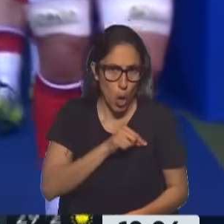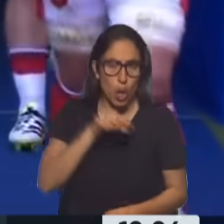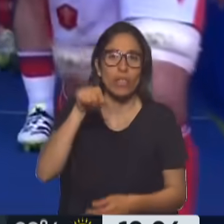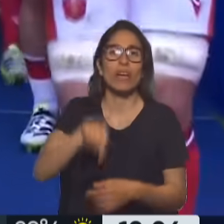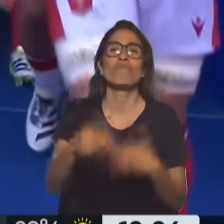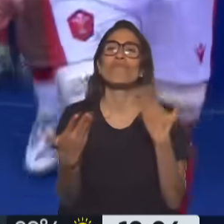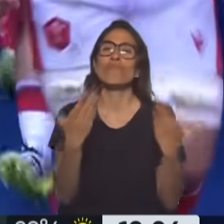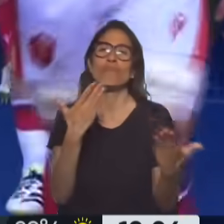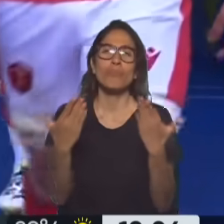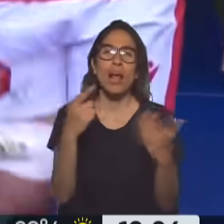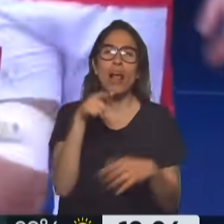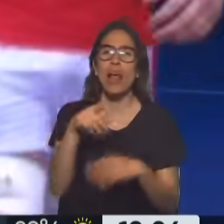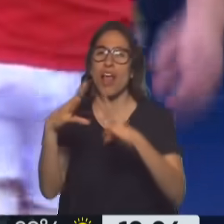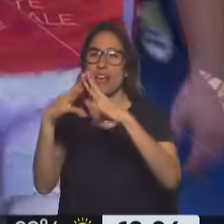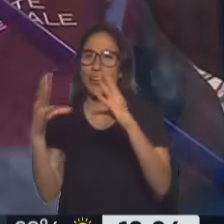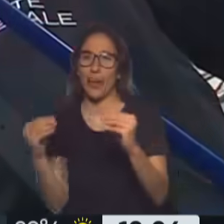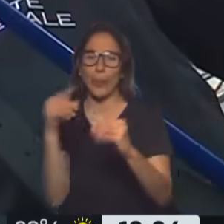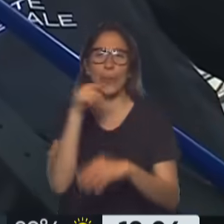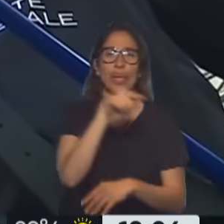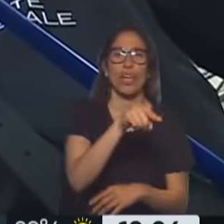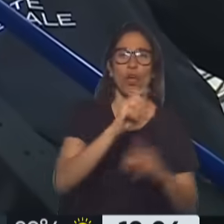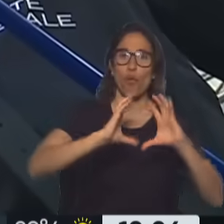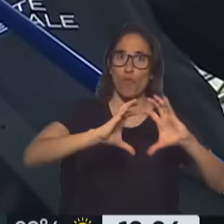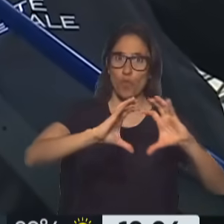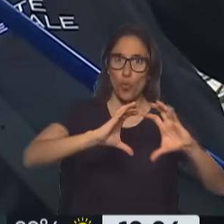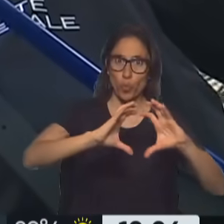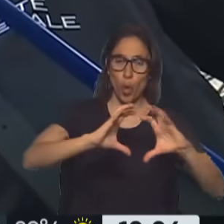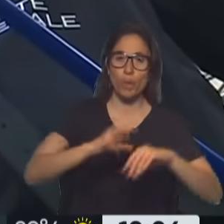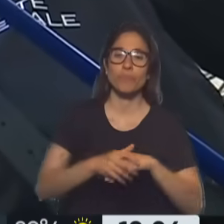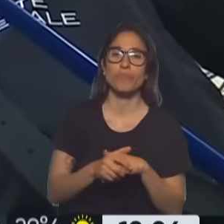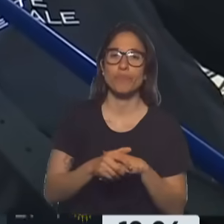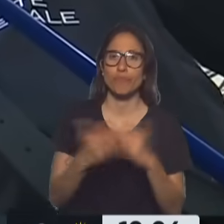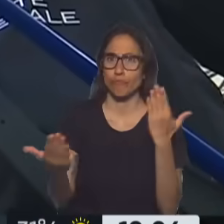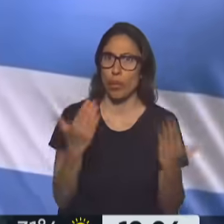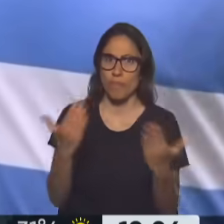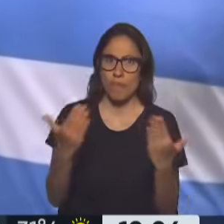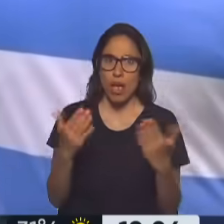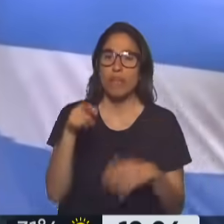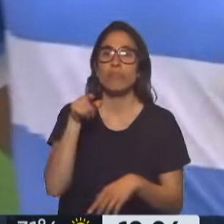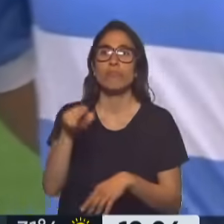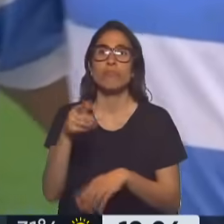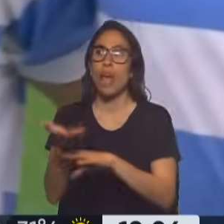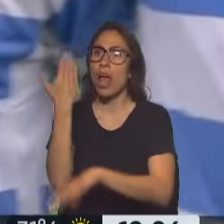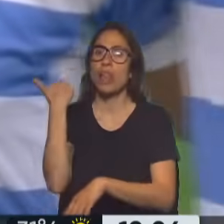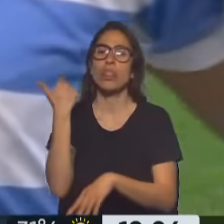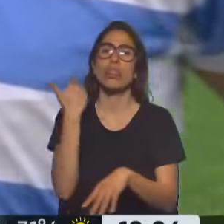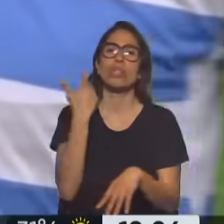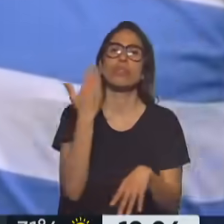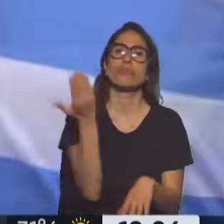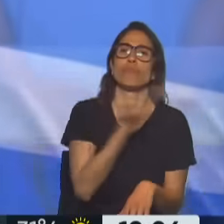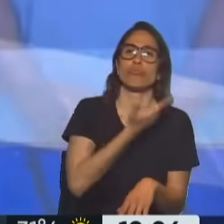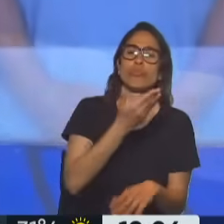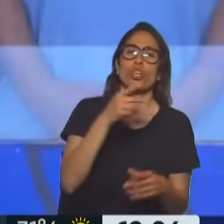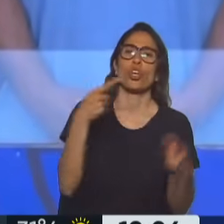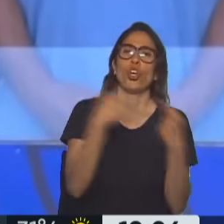el fútbol, que nos va a llevar también a terminar la nota de esta manera, ¿no? Sí. Pero pierde en ese partido decisivo con Arabia Saudita, termina siendo